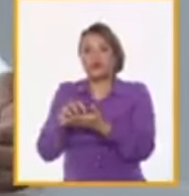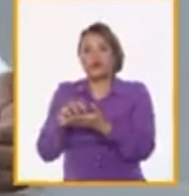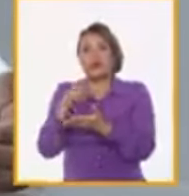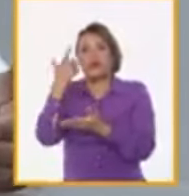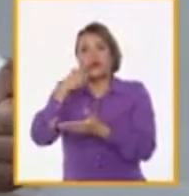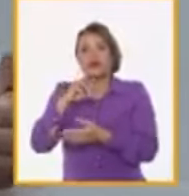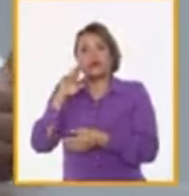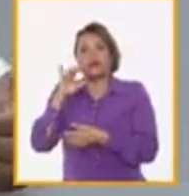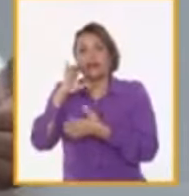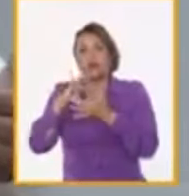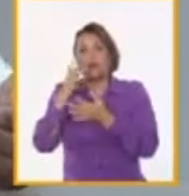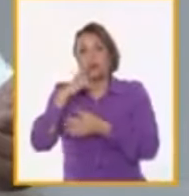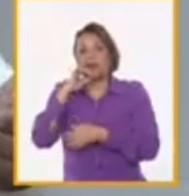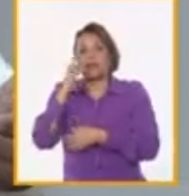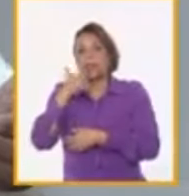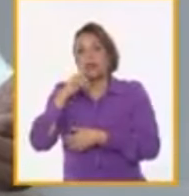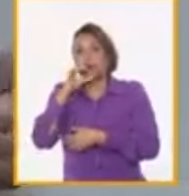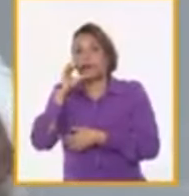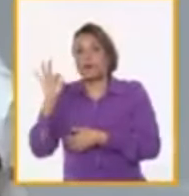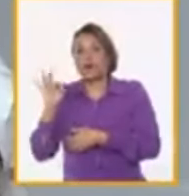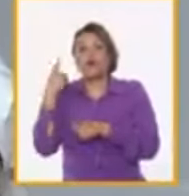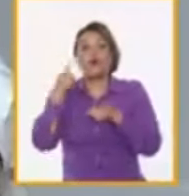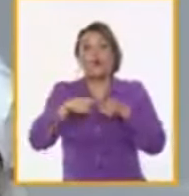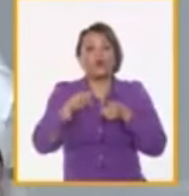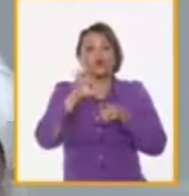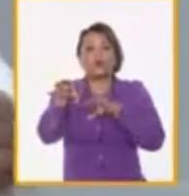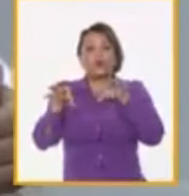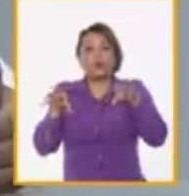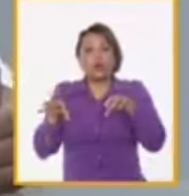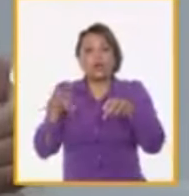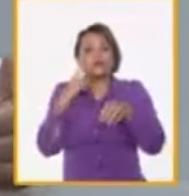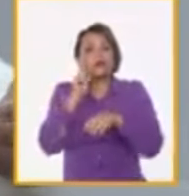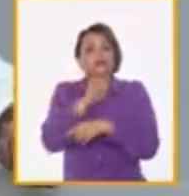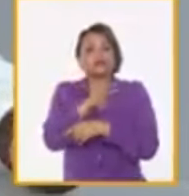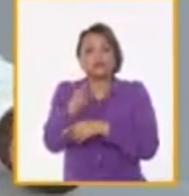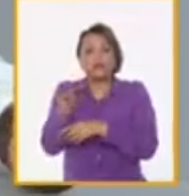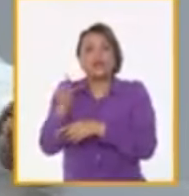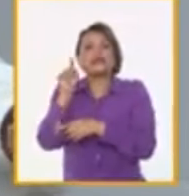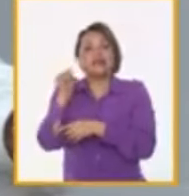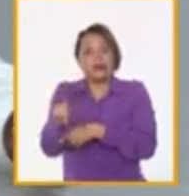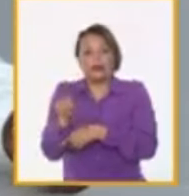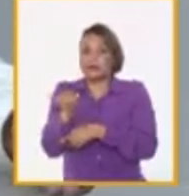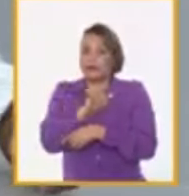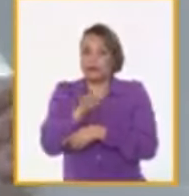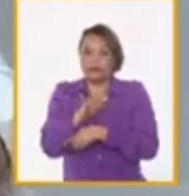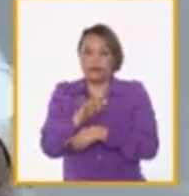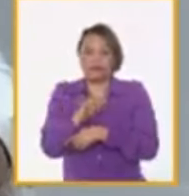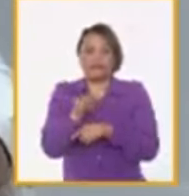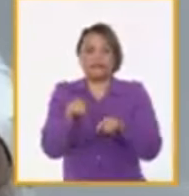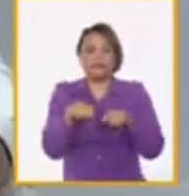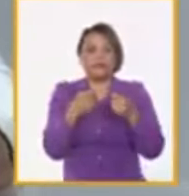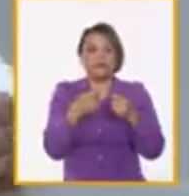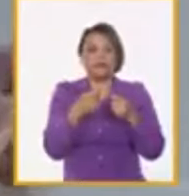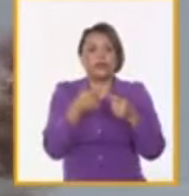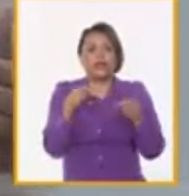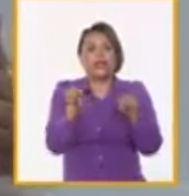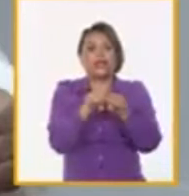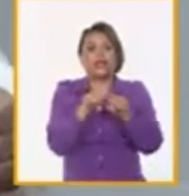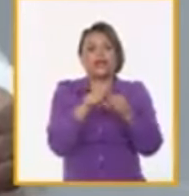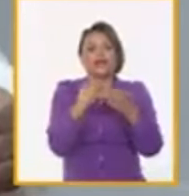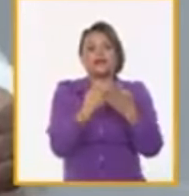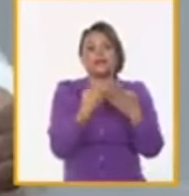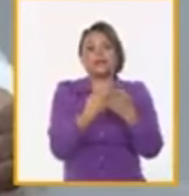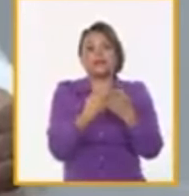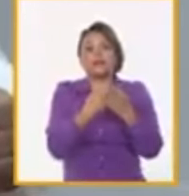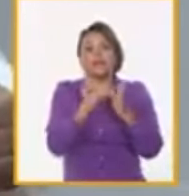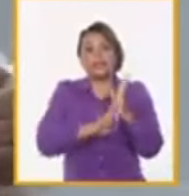definido varios lugares del país donde tiene que haber una intervención de la Unión Eléctrica y una intervención